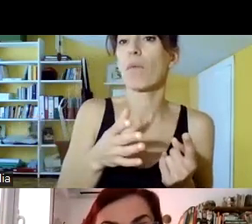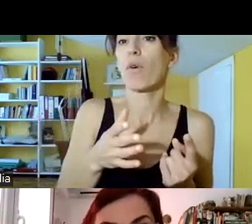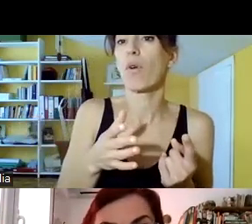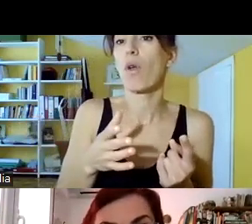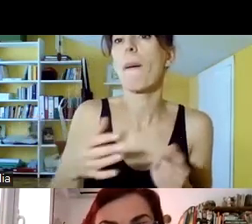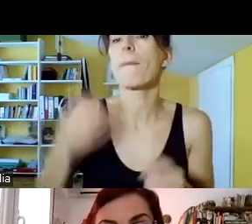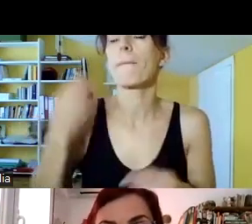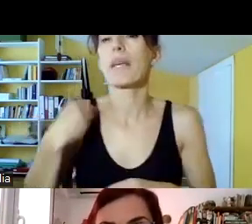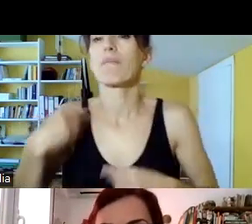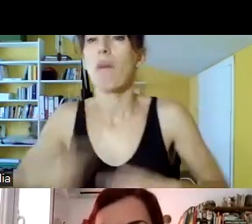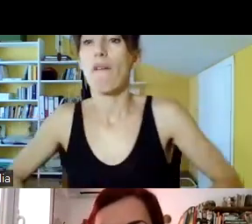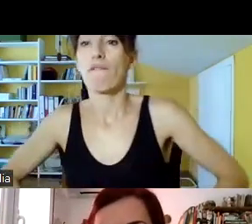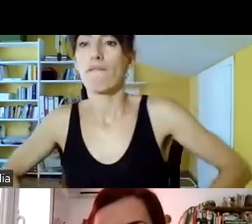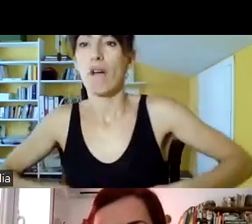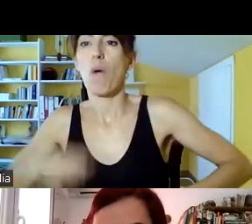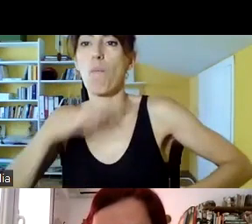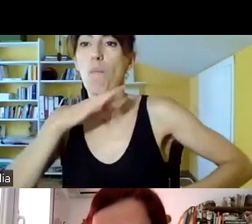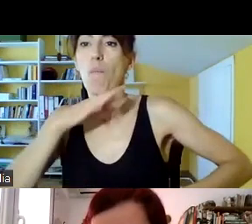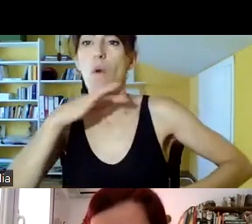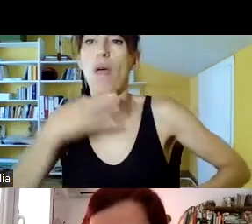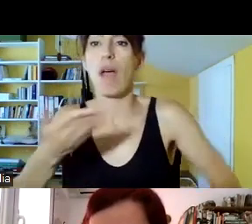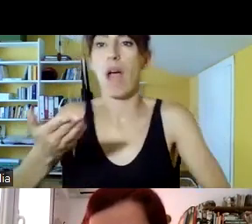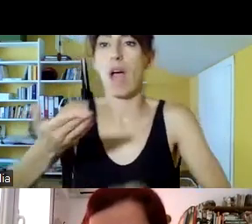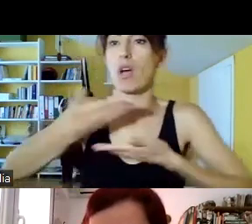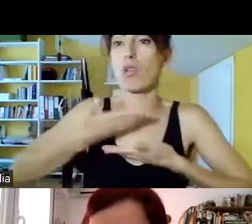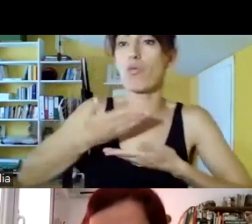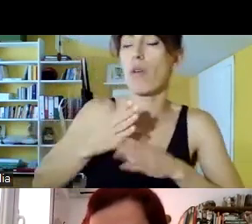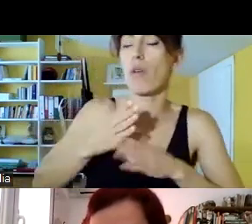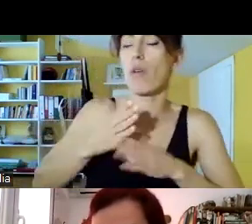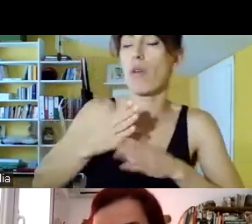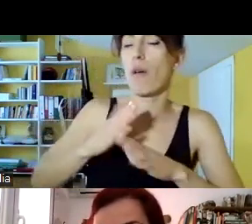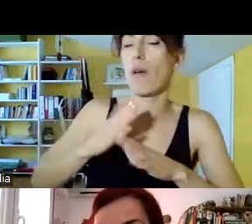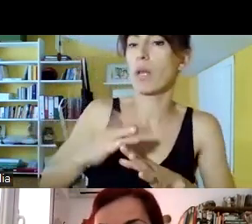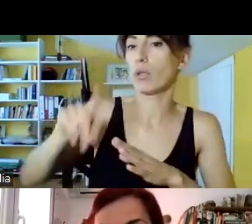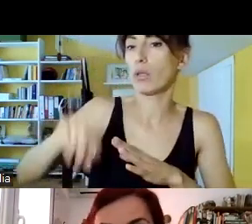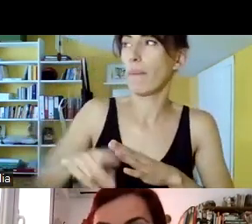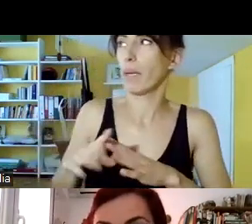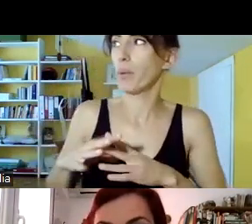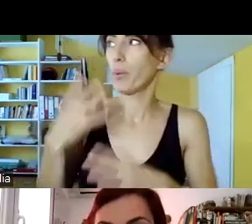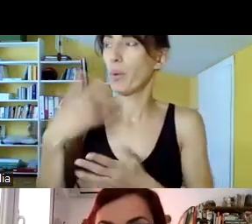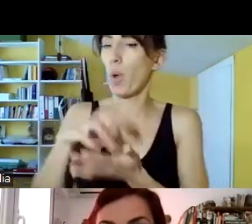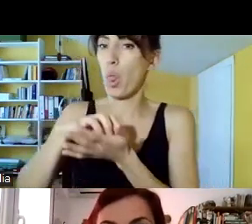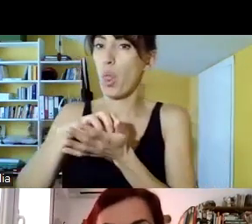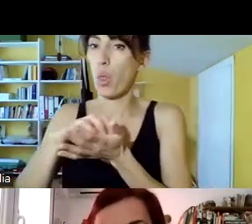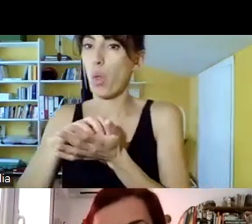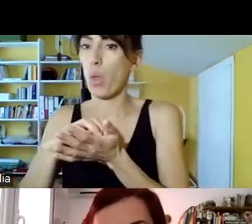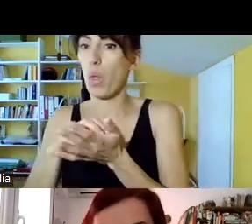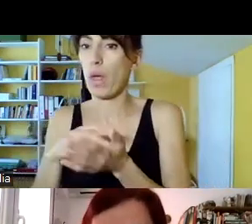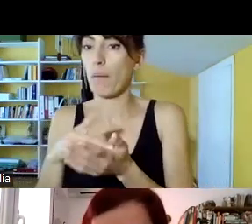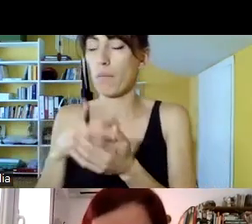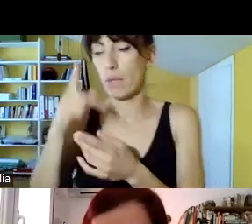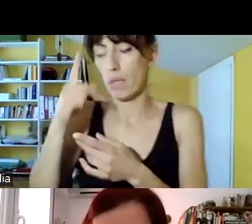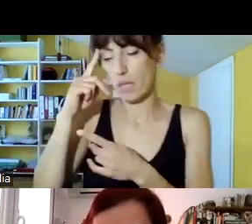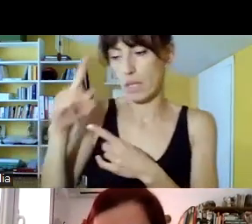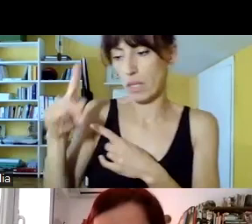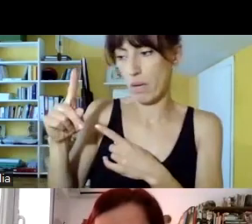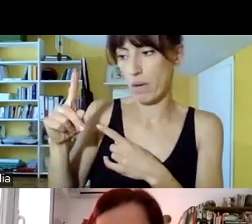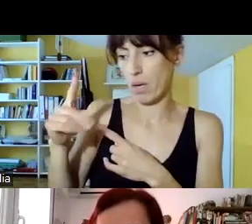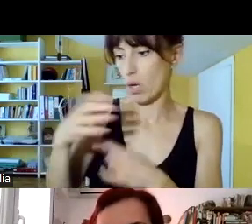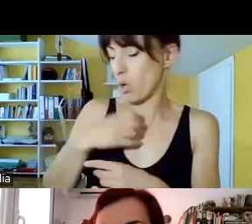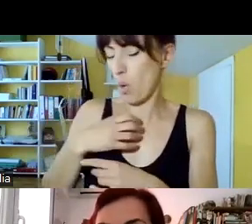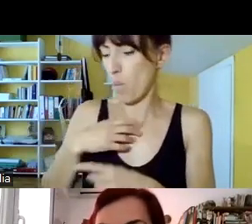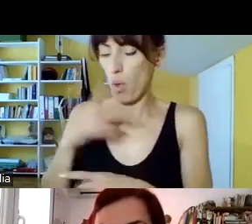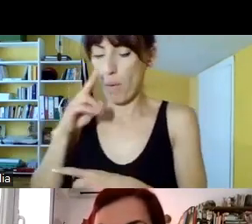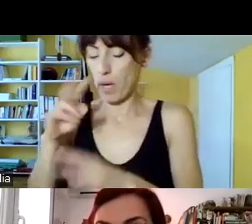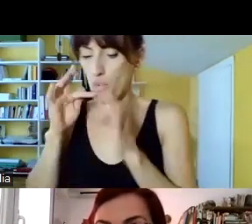ayuda a muchísimas cosas, pero a la vez también genera una gran carga de incertidumbre, en el sentido de que empiezas a ver cosas que ya no puedes no ver nunca más,